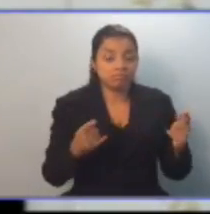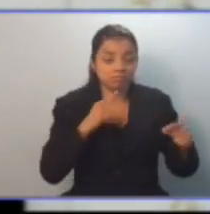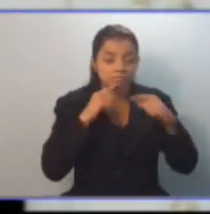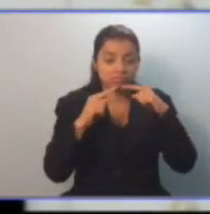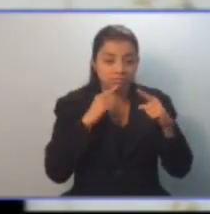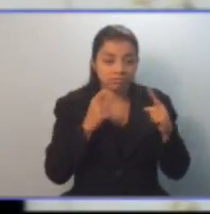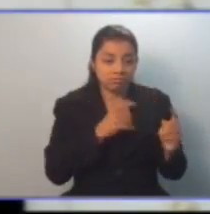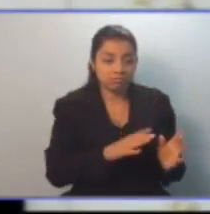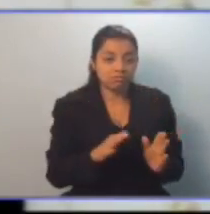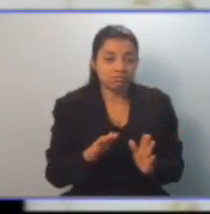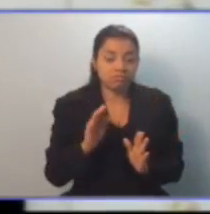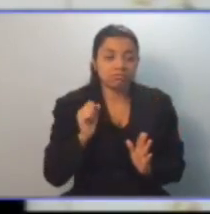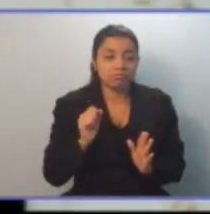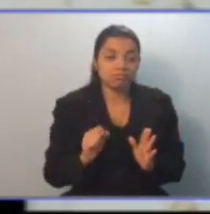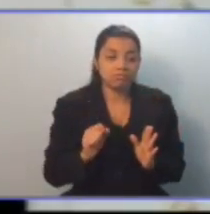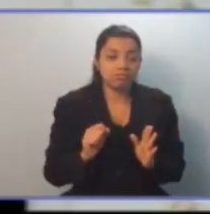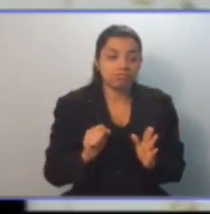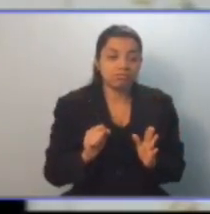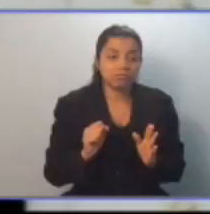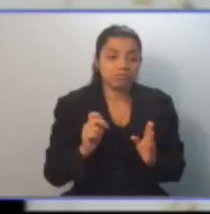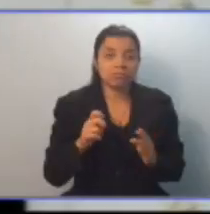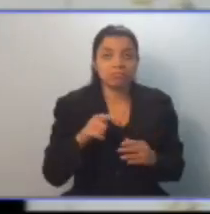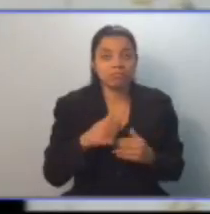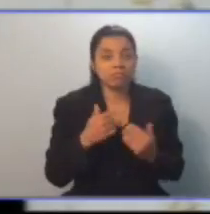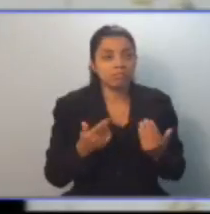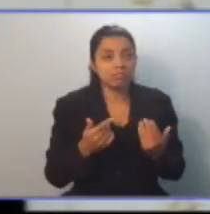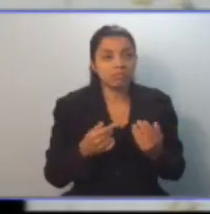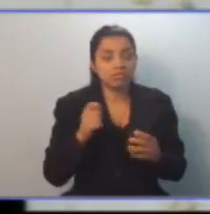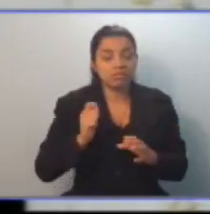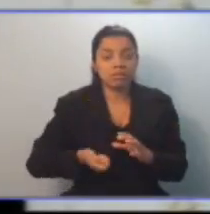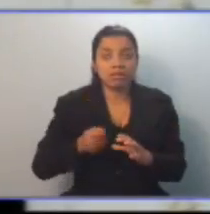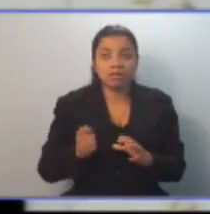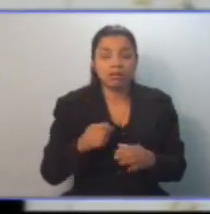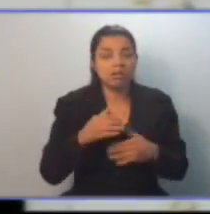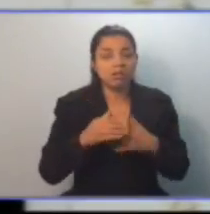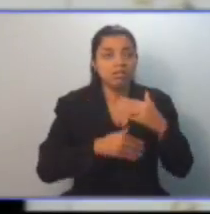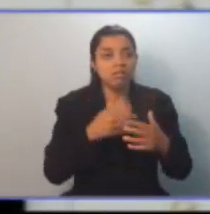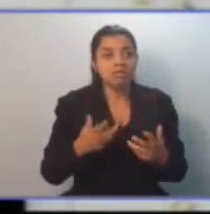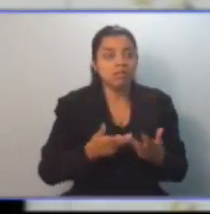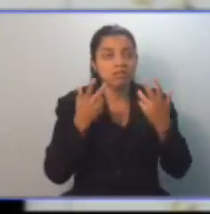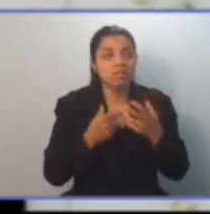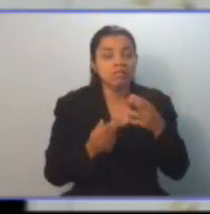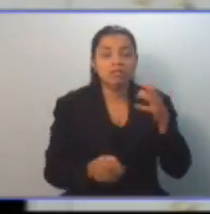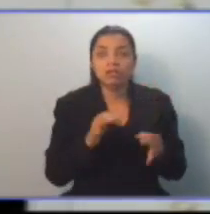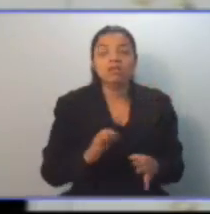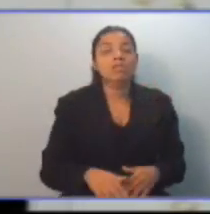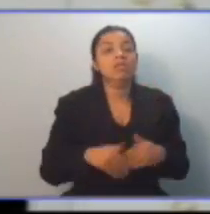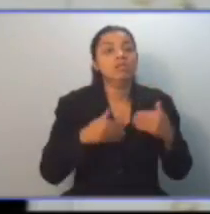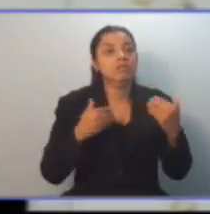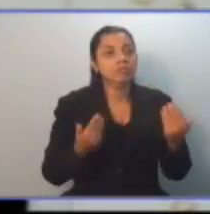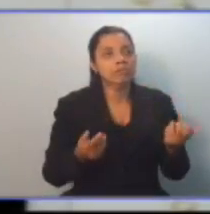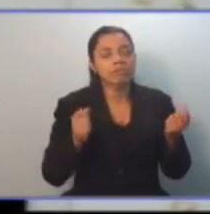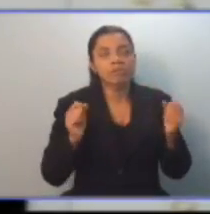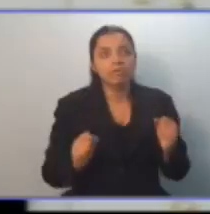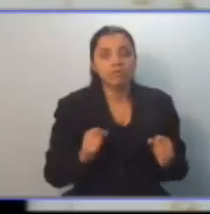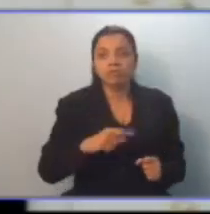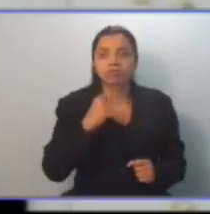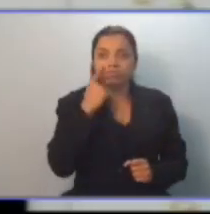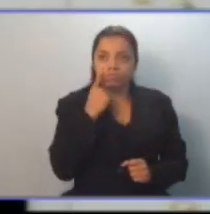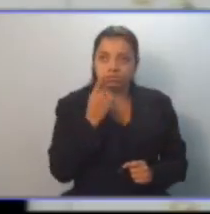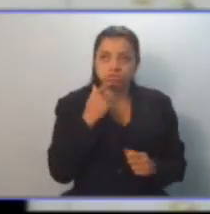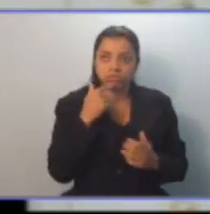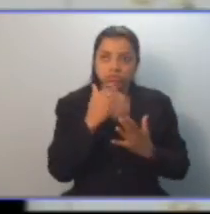de procedimientos administrativos en la sección de probidad, notariado, investigación judicial profesional. Precisamente eso, porque se tienen que ir viendo a cuentagotas